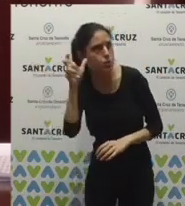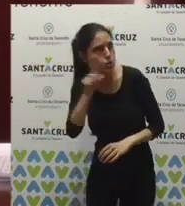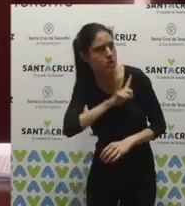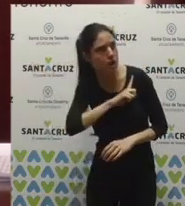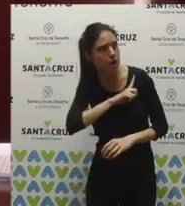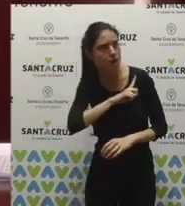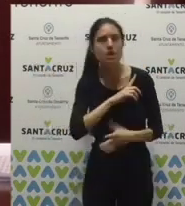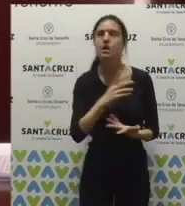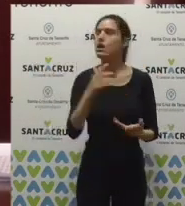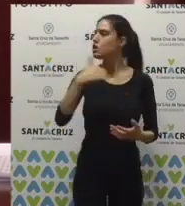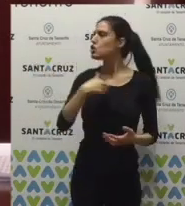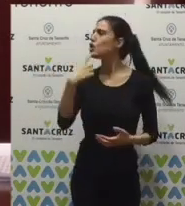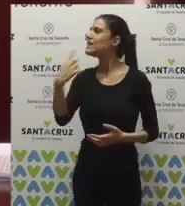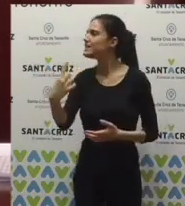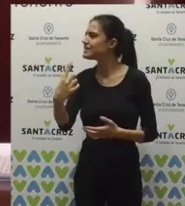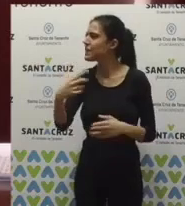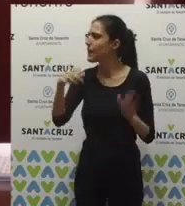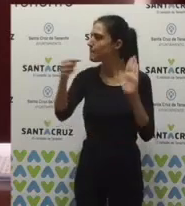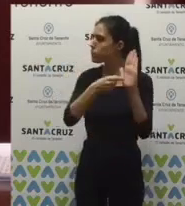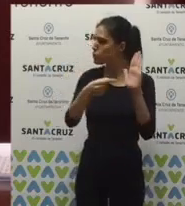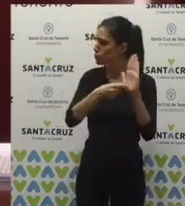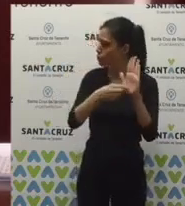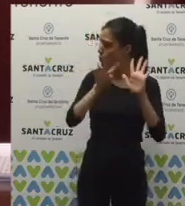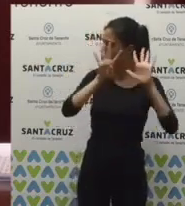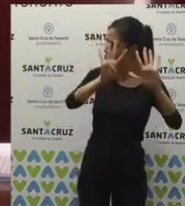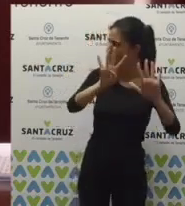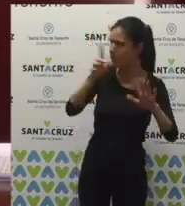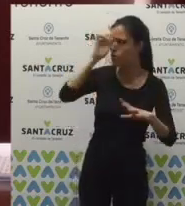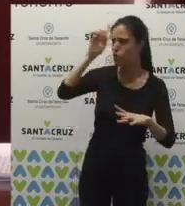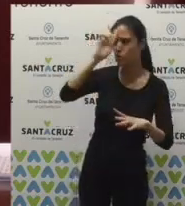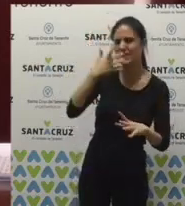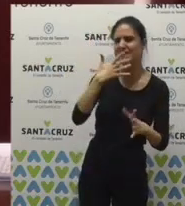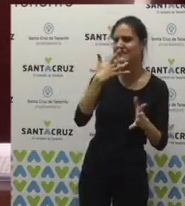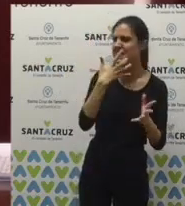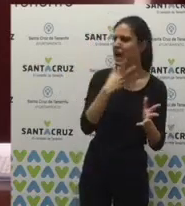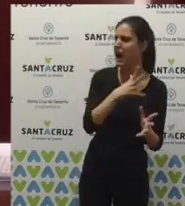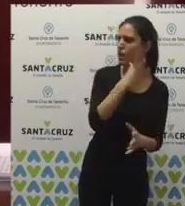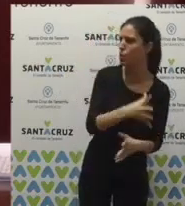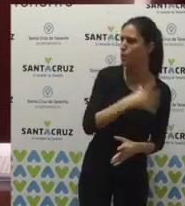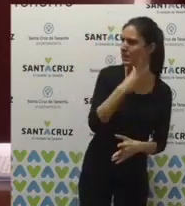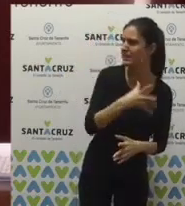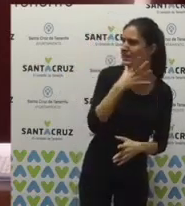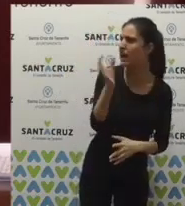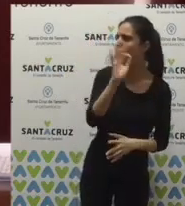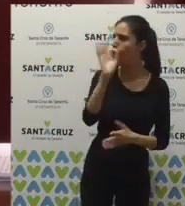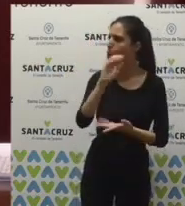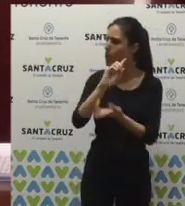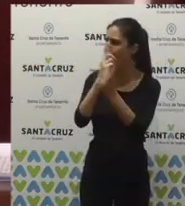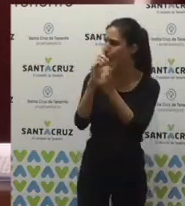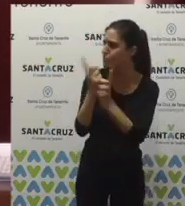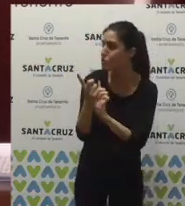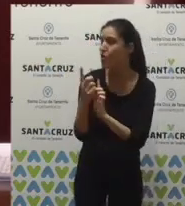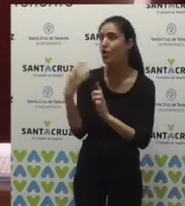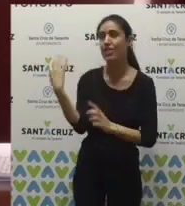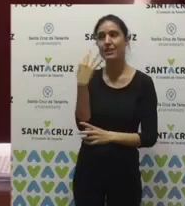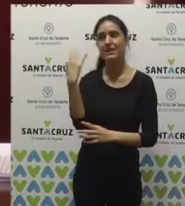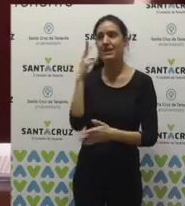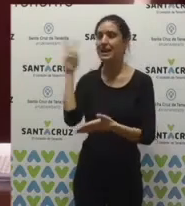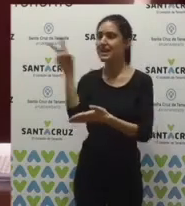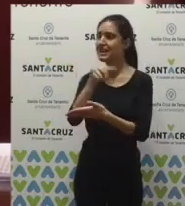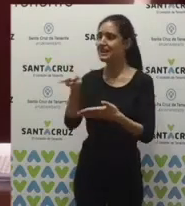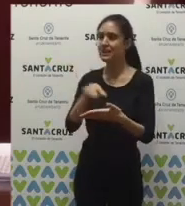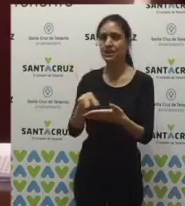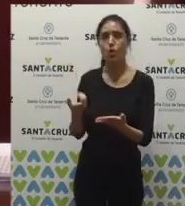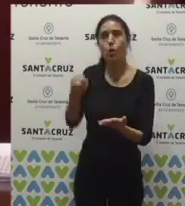que usted el final del punto 199 no sé si era argumental o era exactamente parte de la transaccional debería volver a leerlo